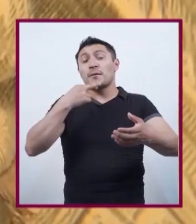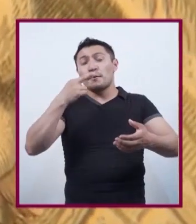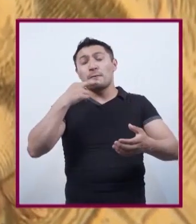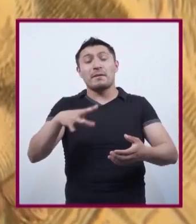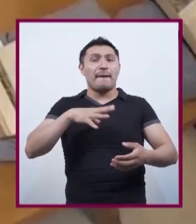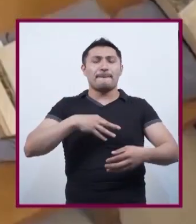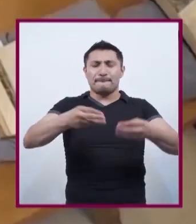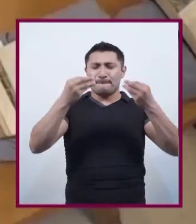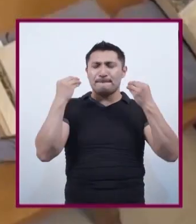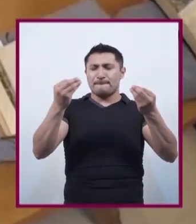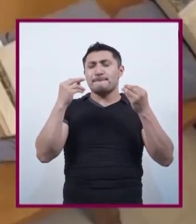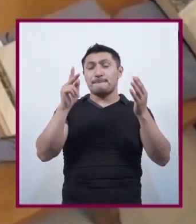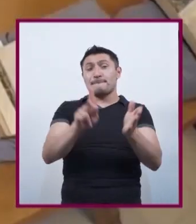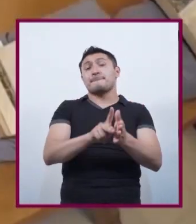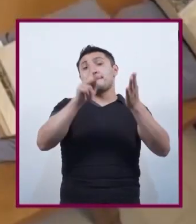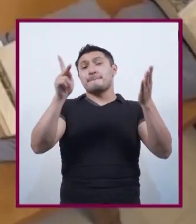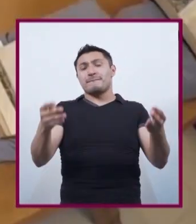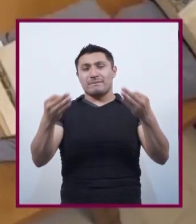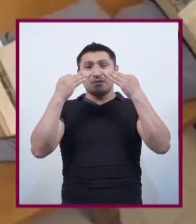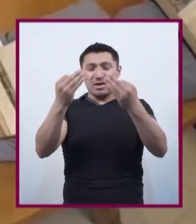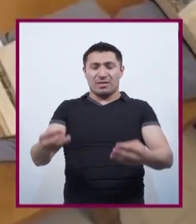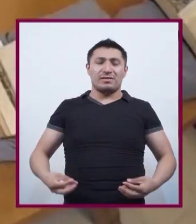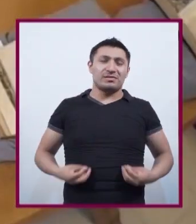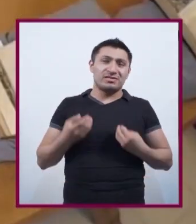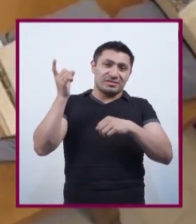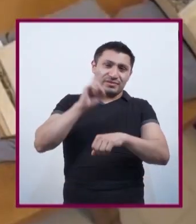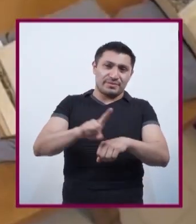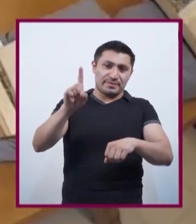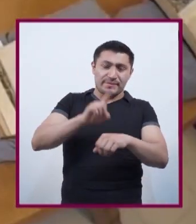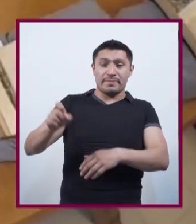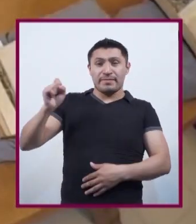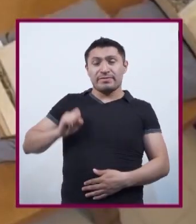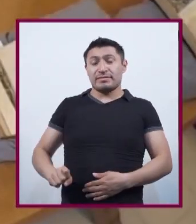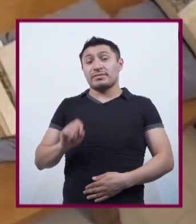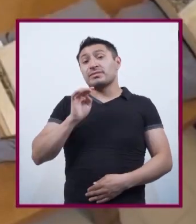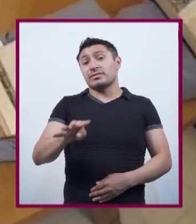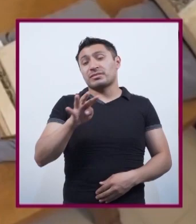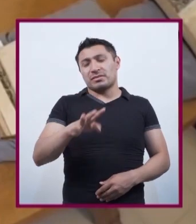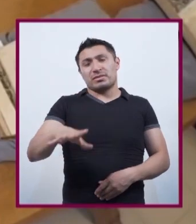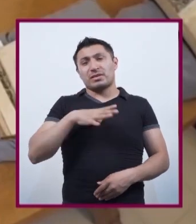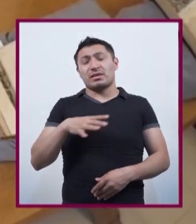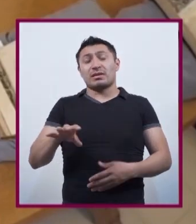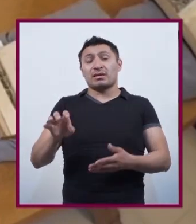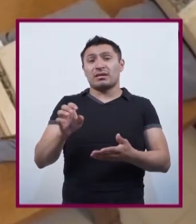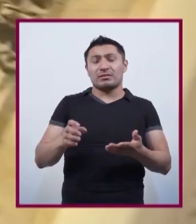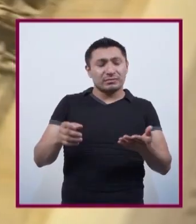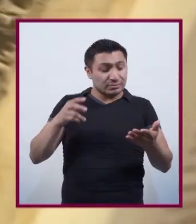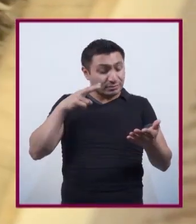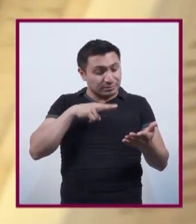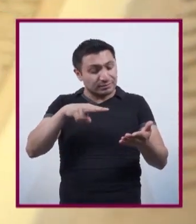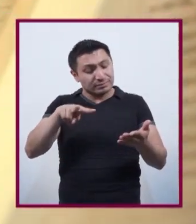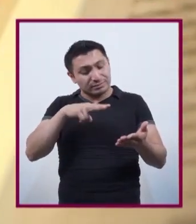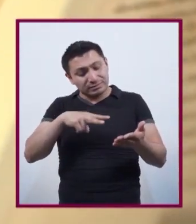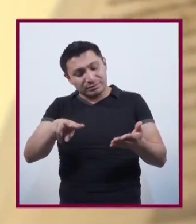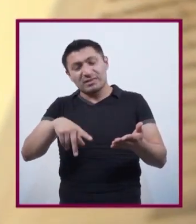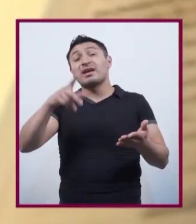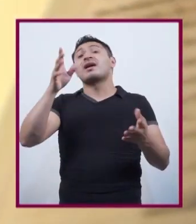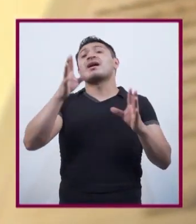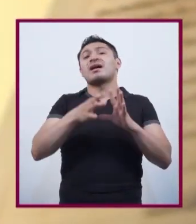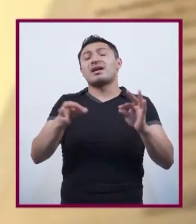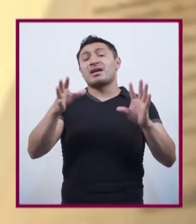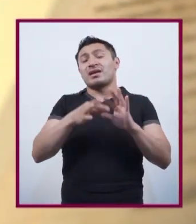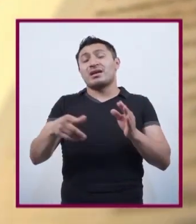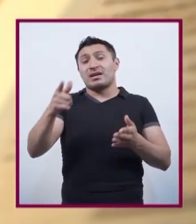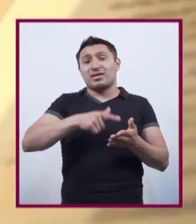ramo de flores. Hay una riqueza en estos periódicos que nos deja ver esa vida cotidiana del siglo XIX. Hay escenas